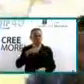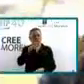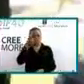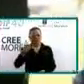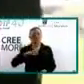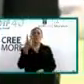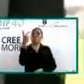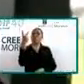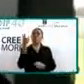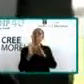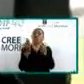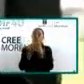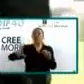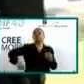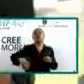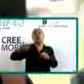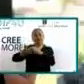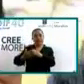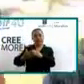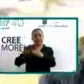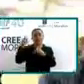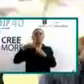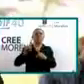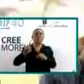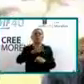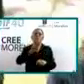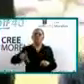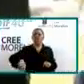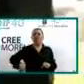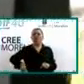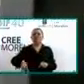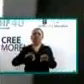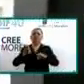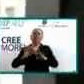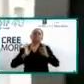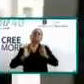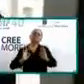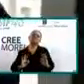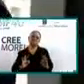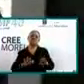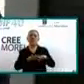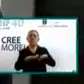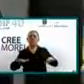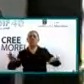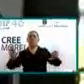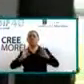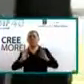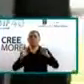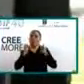gobernar: gobernar en la comodidad sin mover las aguas, mantenerlas mansas, o tomar